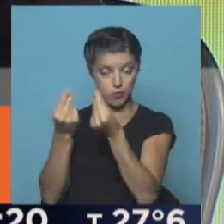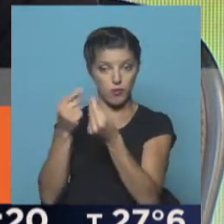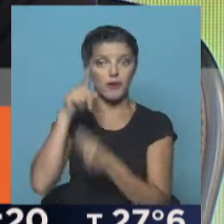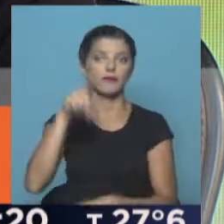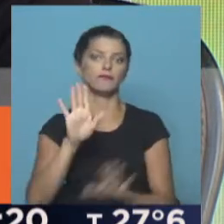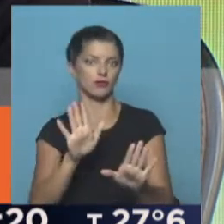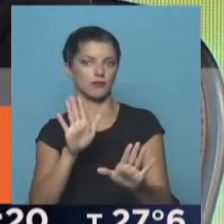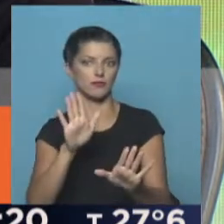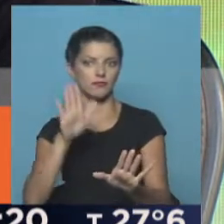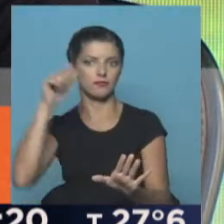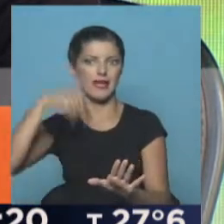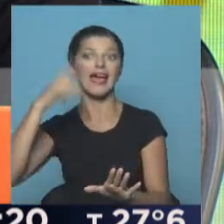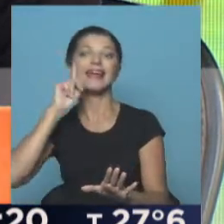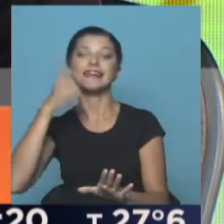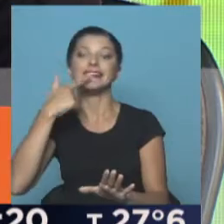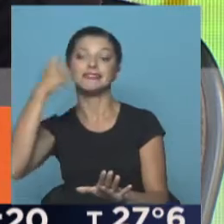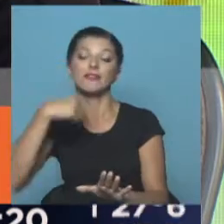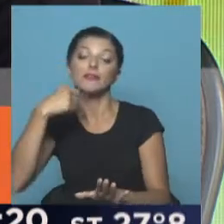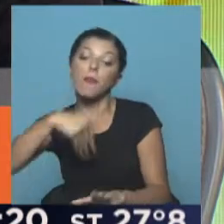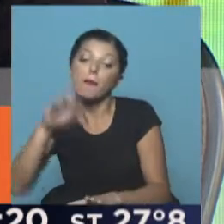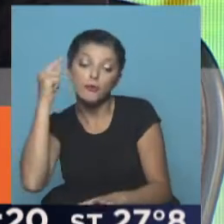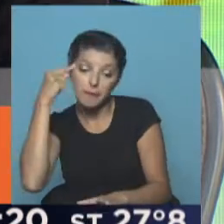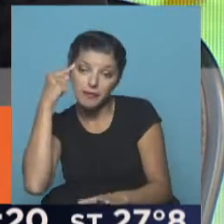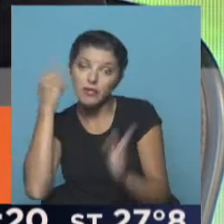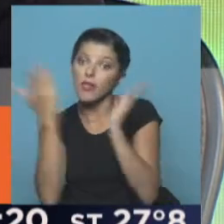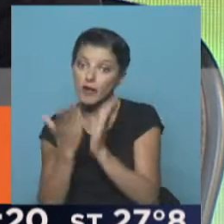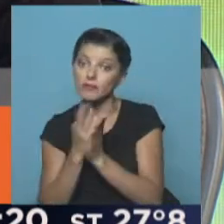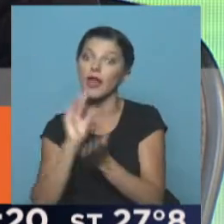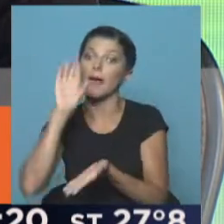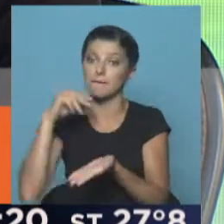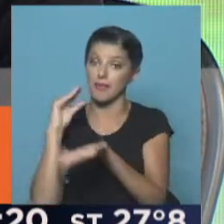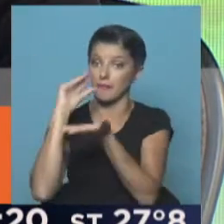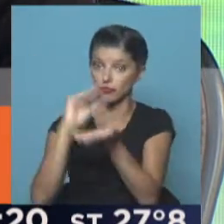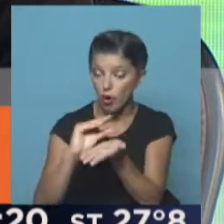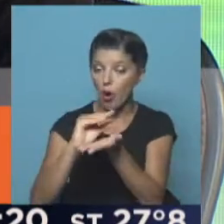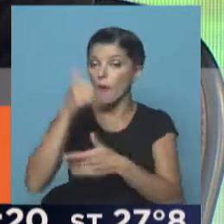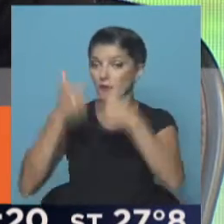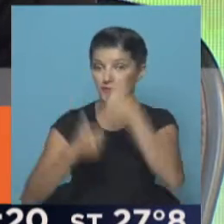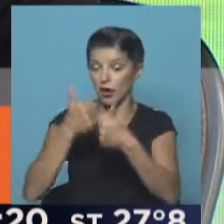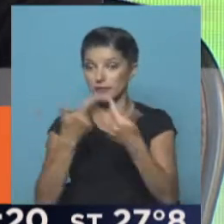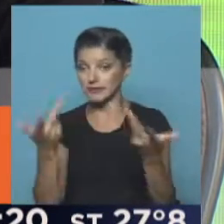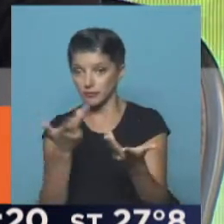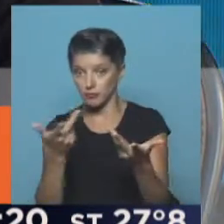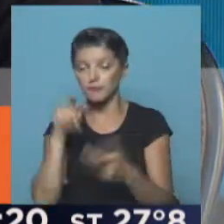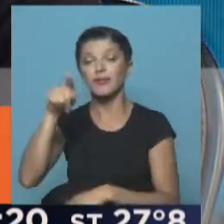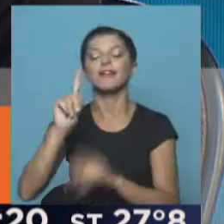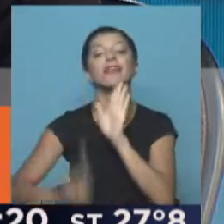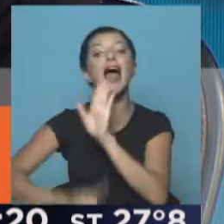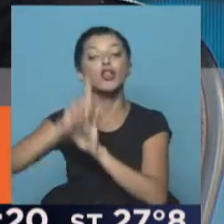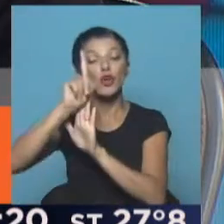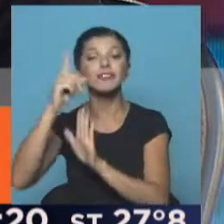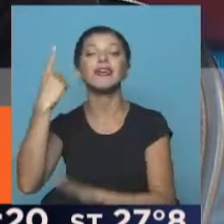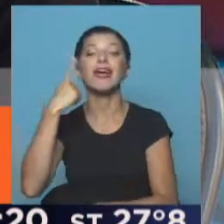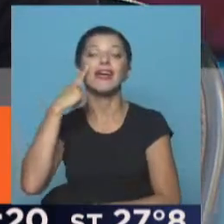dice, bueno, vamos a rever nuestros planes de inversión porque va a variar la competitividad. Nissan está en Sunderland, en el norte de